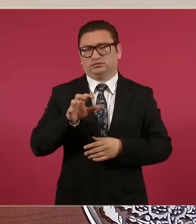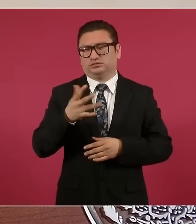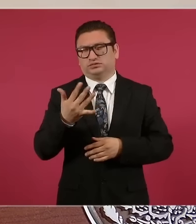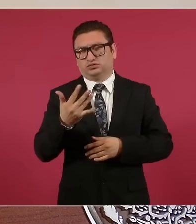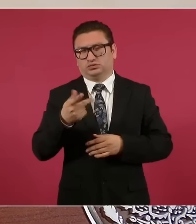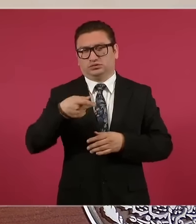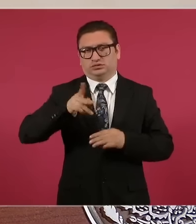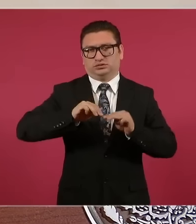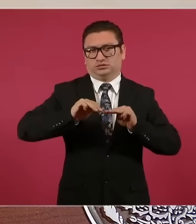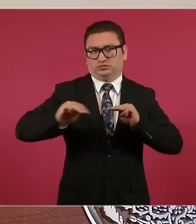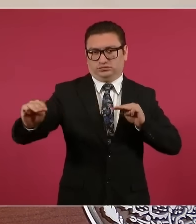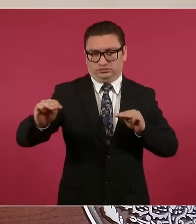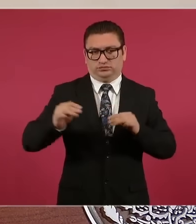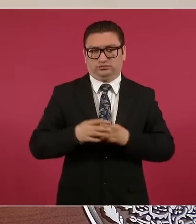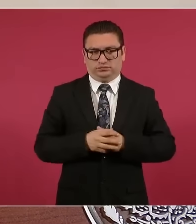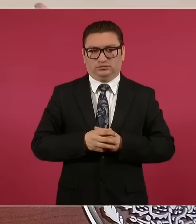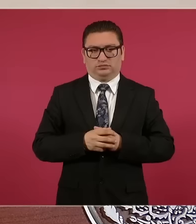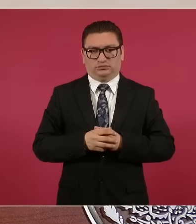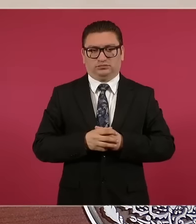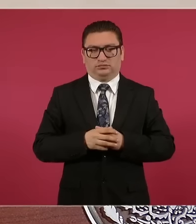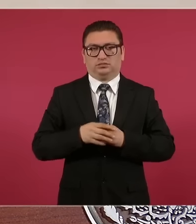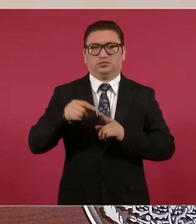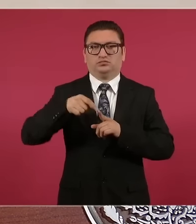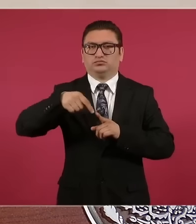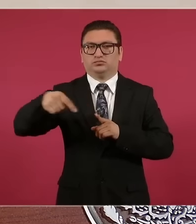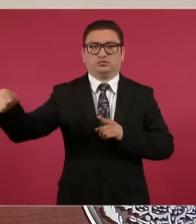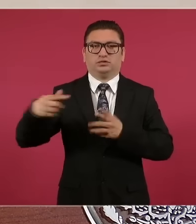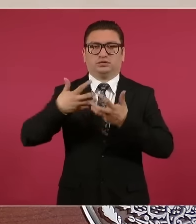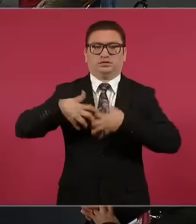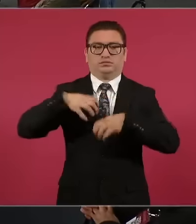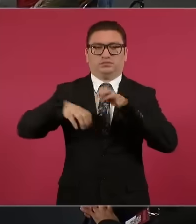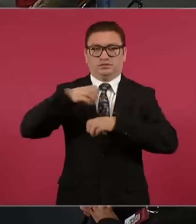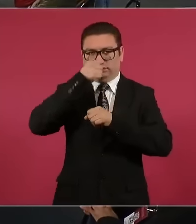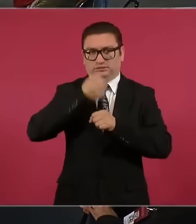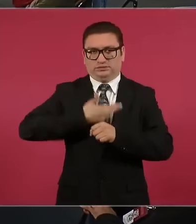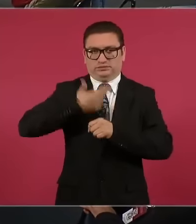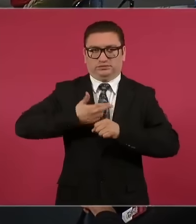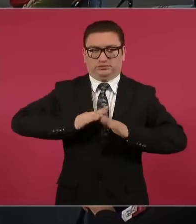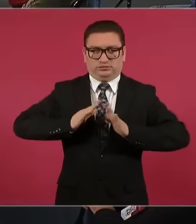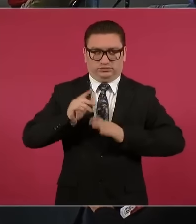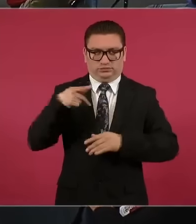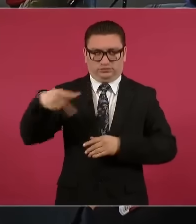1.550 kilómetros, va a estar manejado por una empresa de la Secretaría de la Defensa.